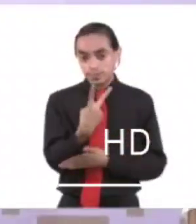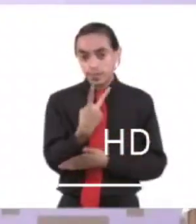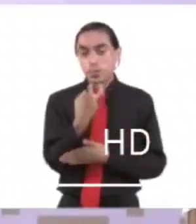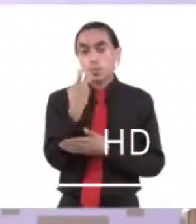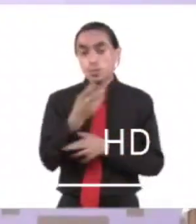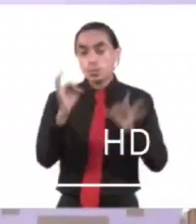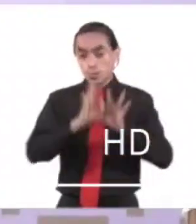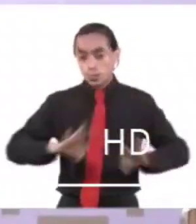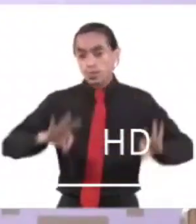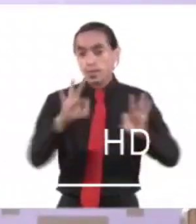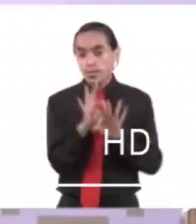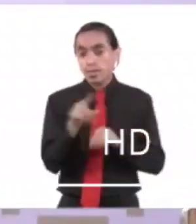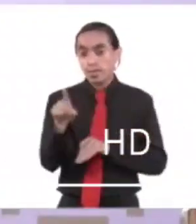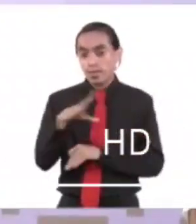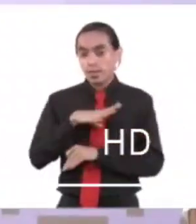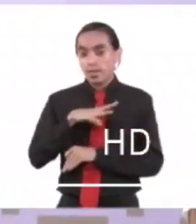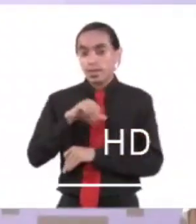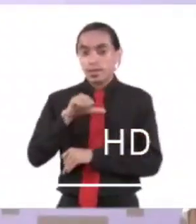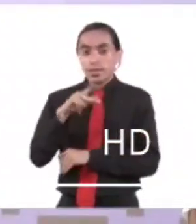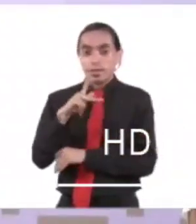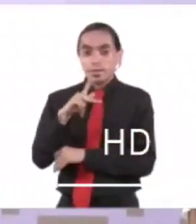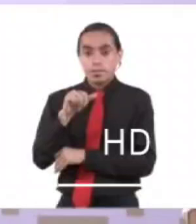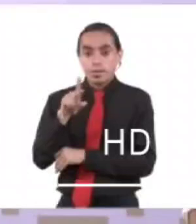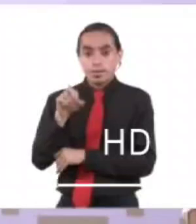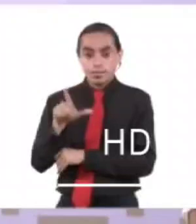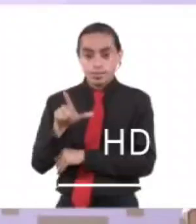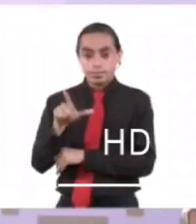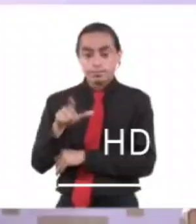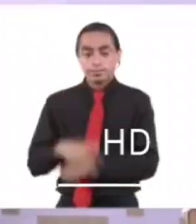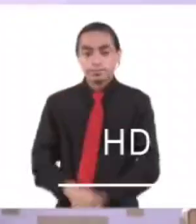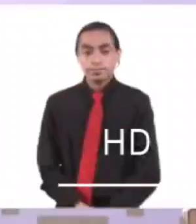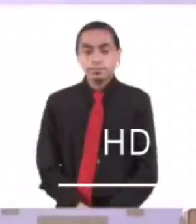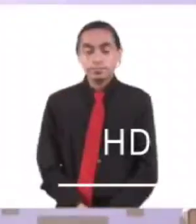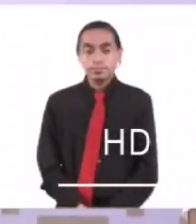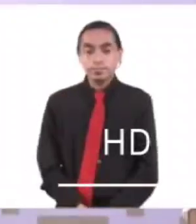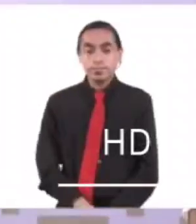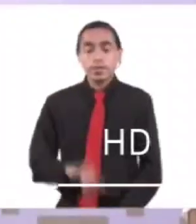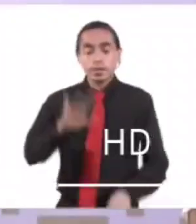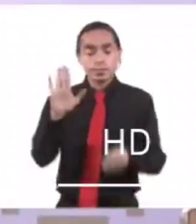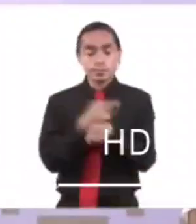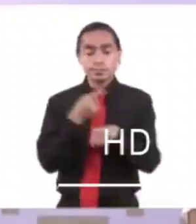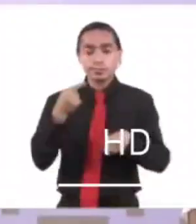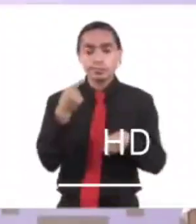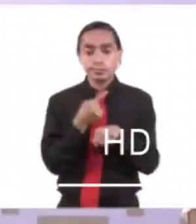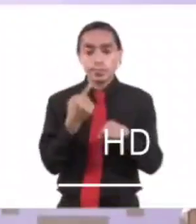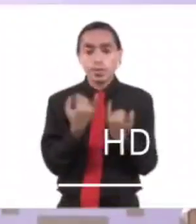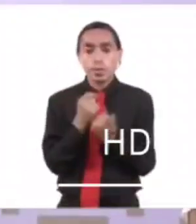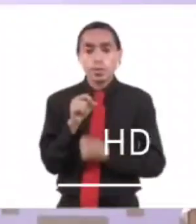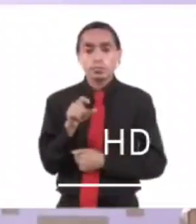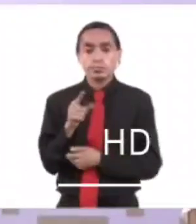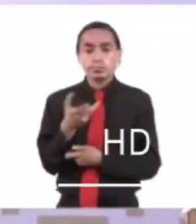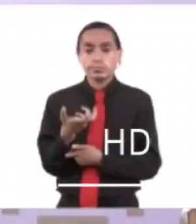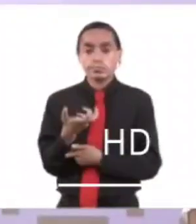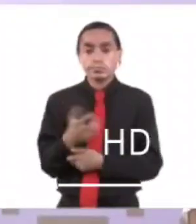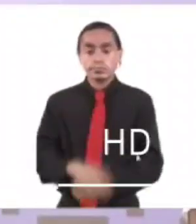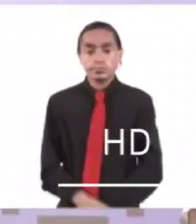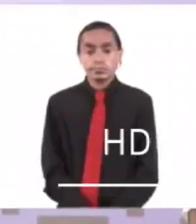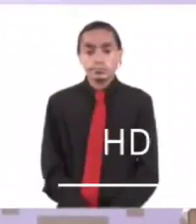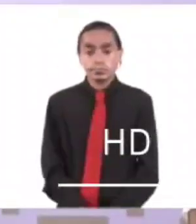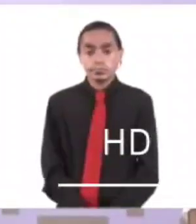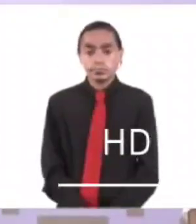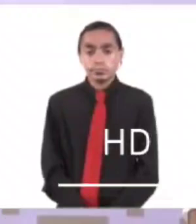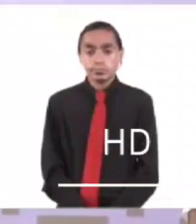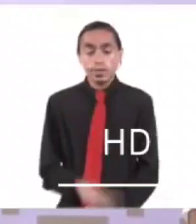que Pavel esté también aquí presente con nosotros, porque además es de una u otra manera